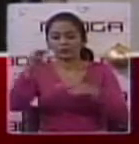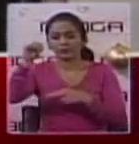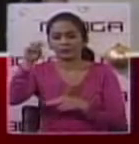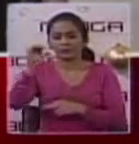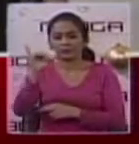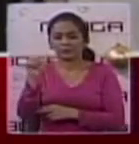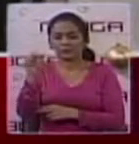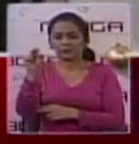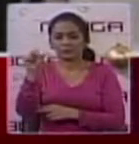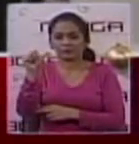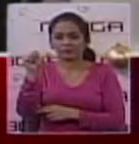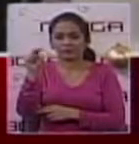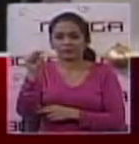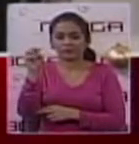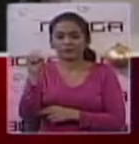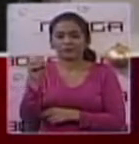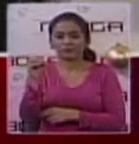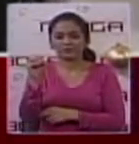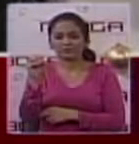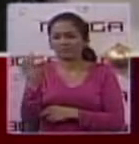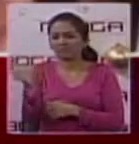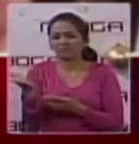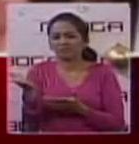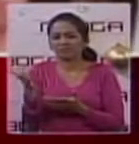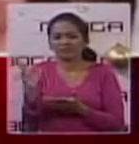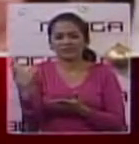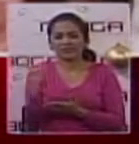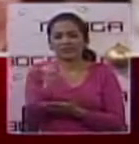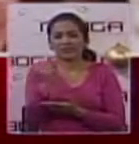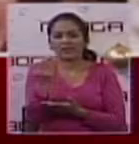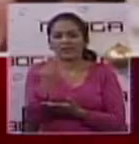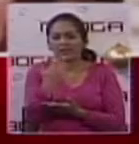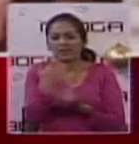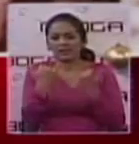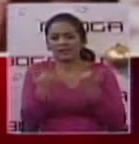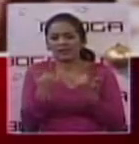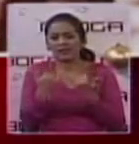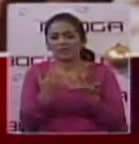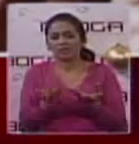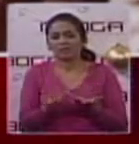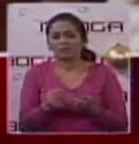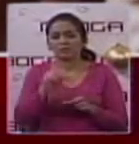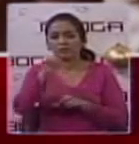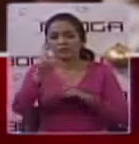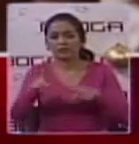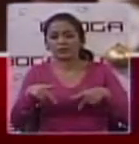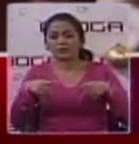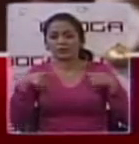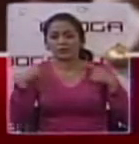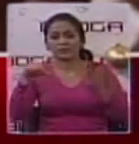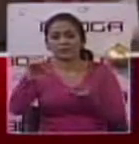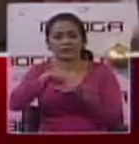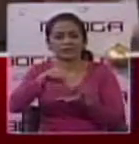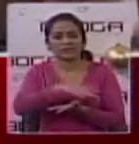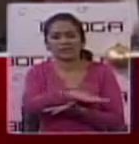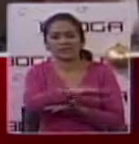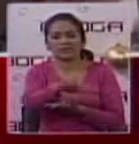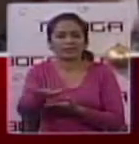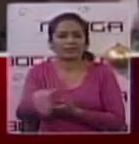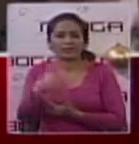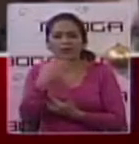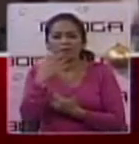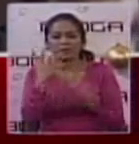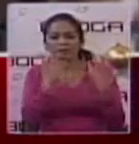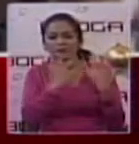cómo el universo los universos rurales habitan en lo urbano entonces habla también de este de este proceso migratorio